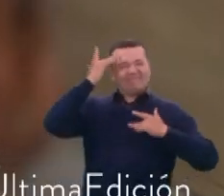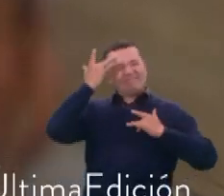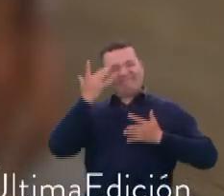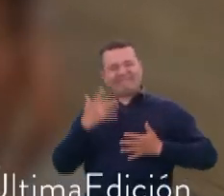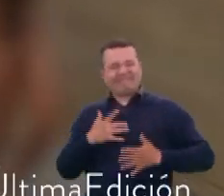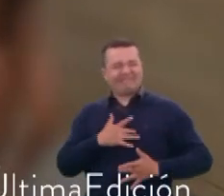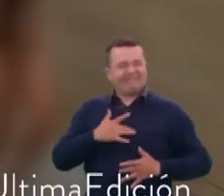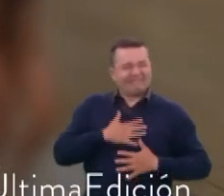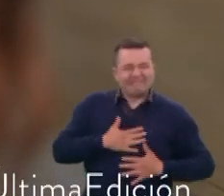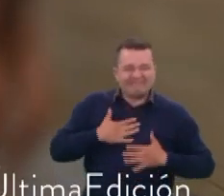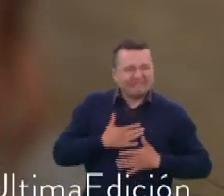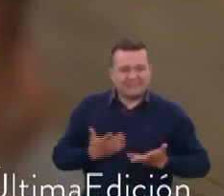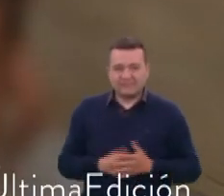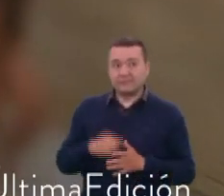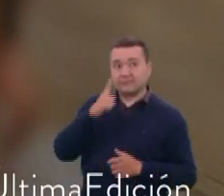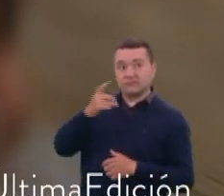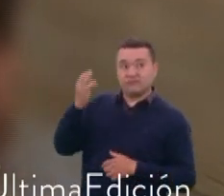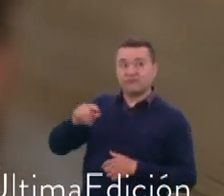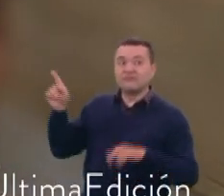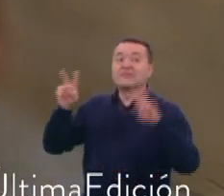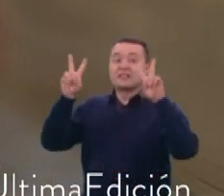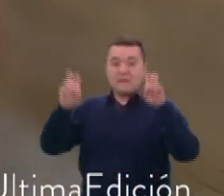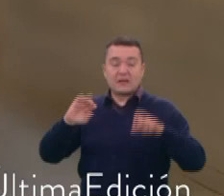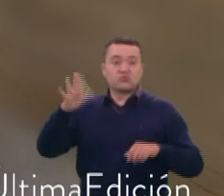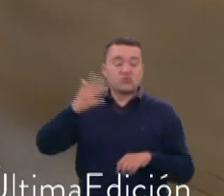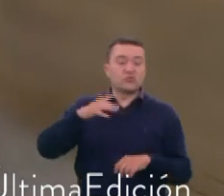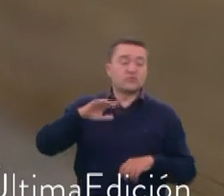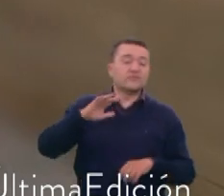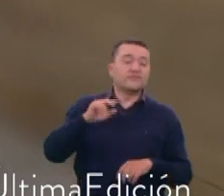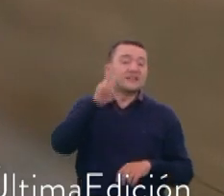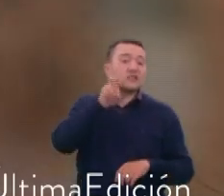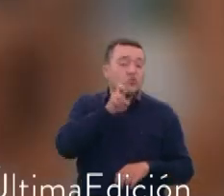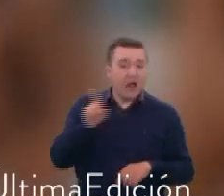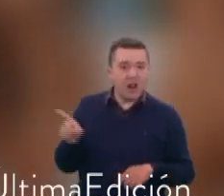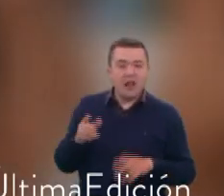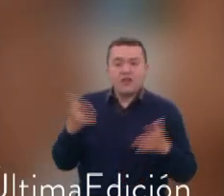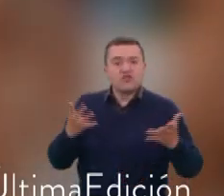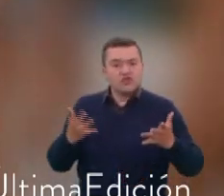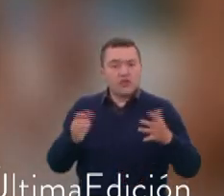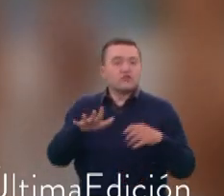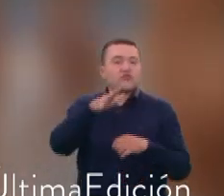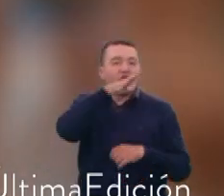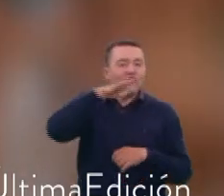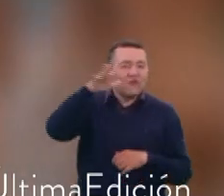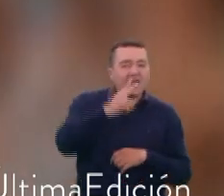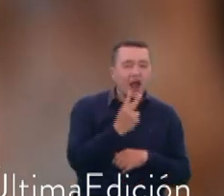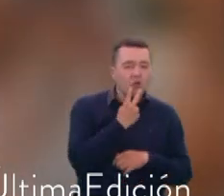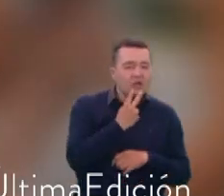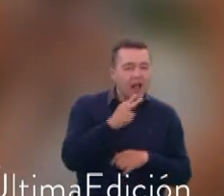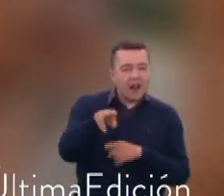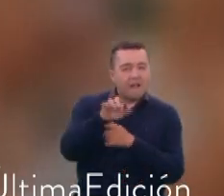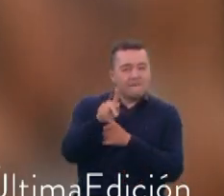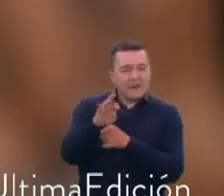Este contenido de alto nivel sexual se estaría grabando en una finca hotel del municipio del Peñol, oriente antioqueño.